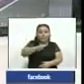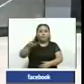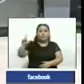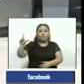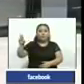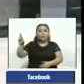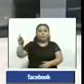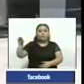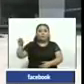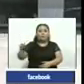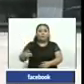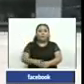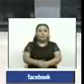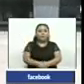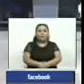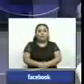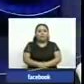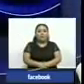Alberto López.